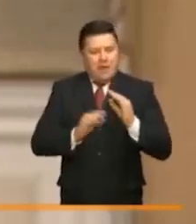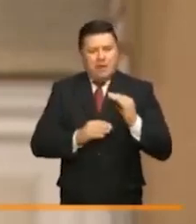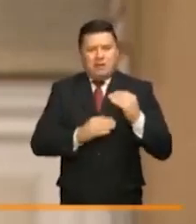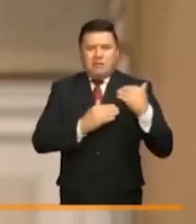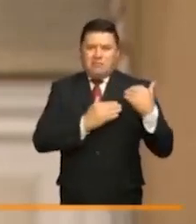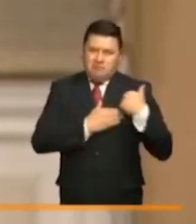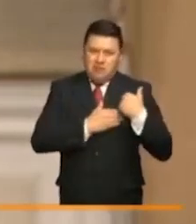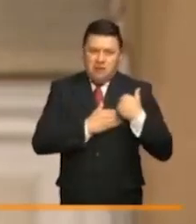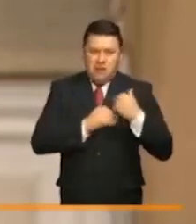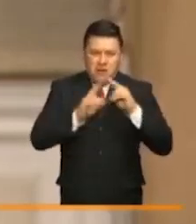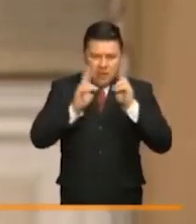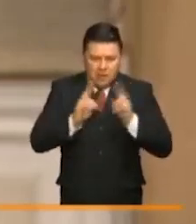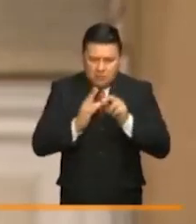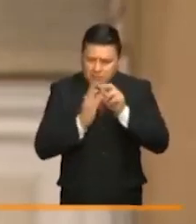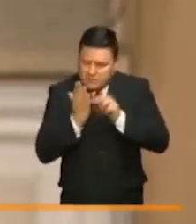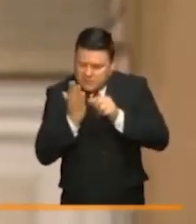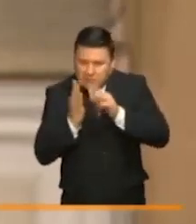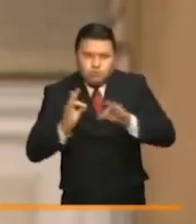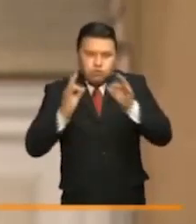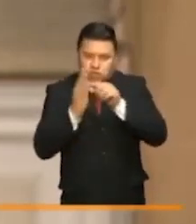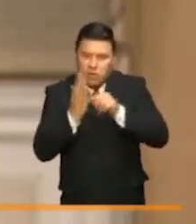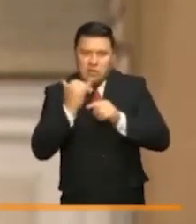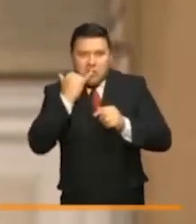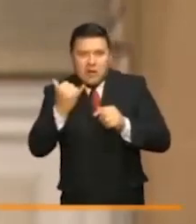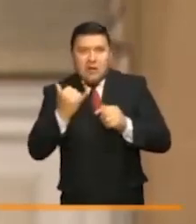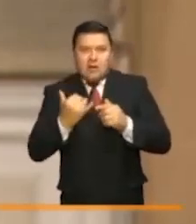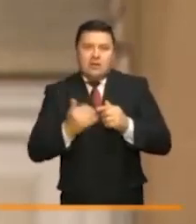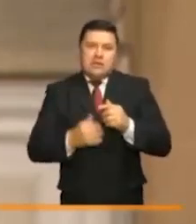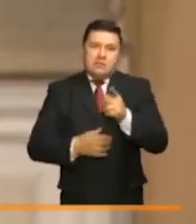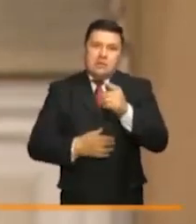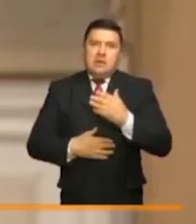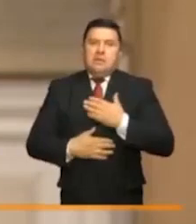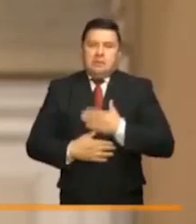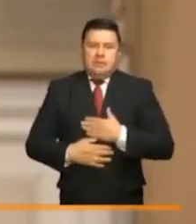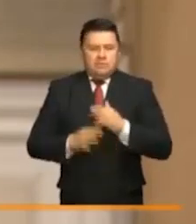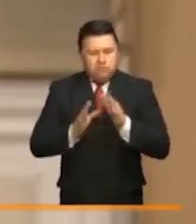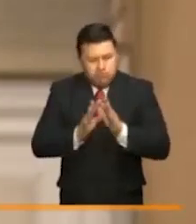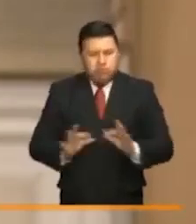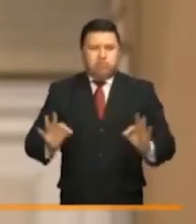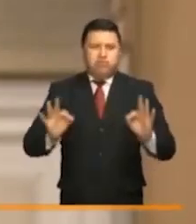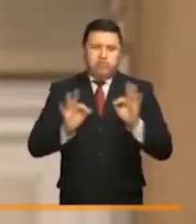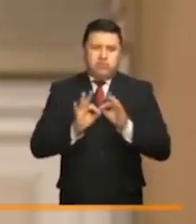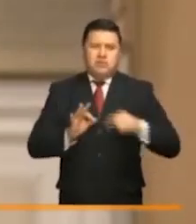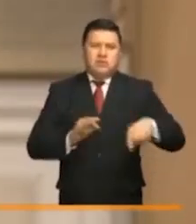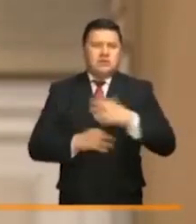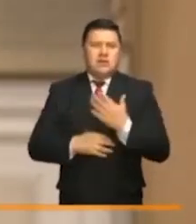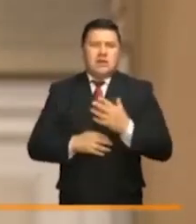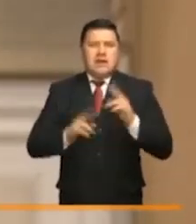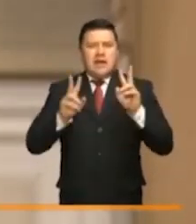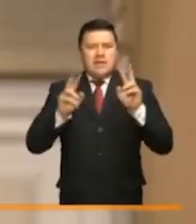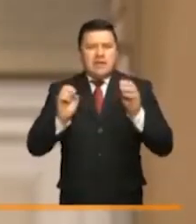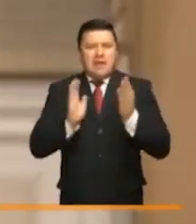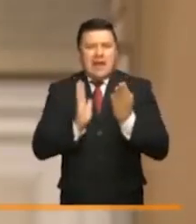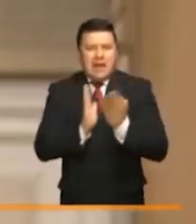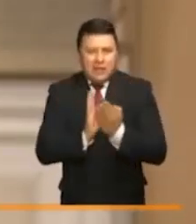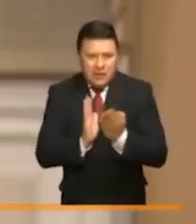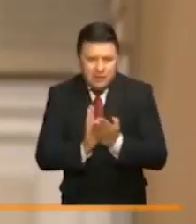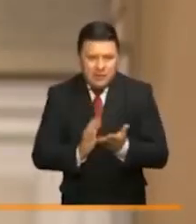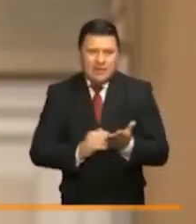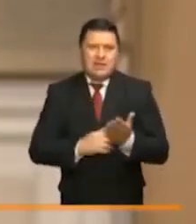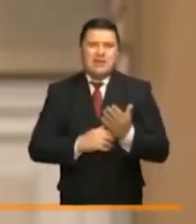de los recursos que hoy tenemos en nuestro país. Alentamos entonces a que prioricemos el uso para los temas de educación,